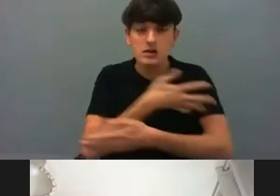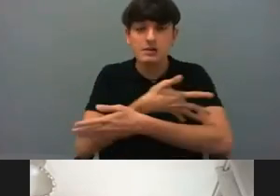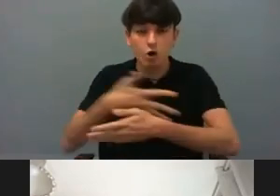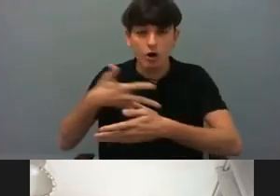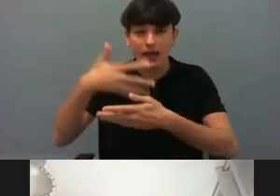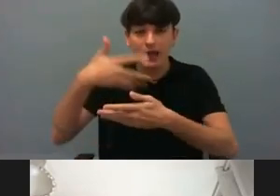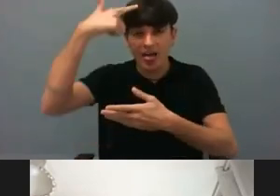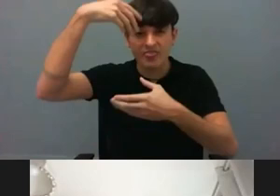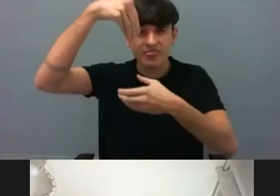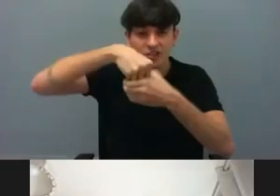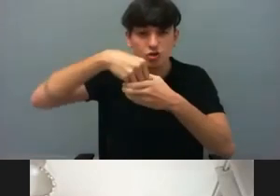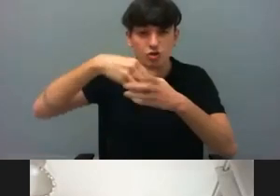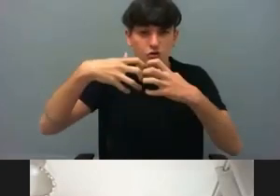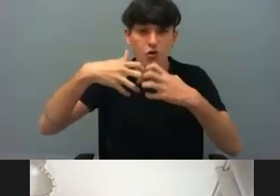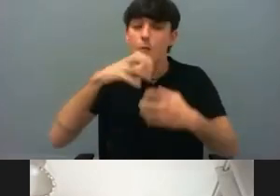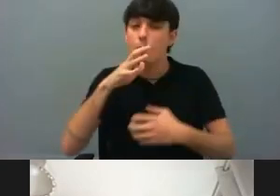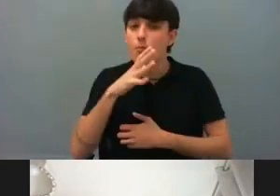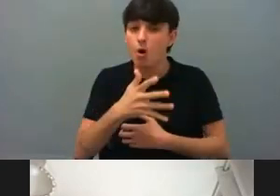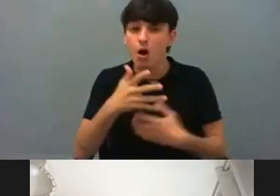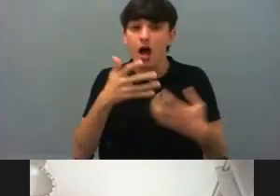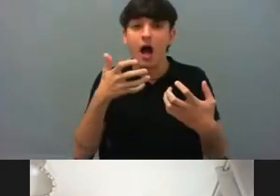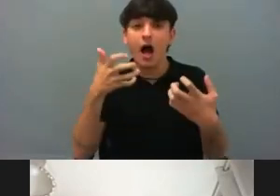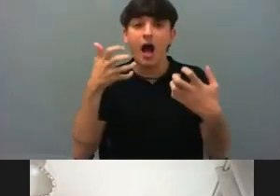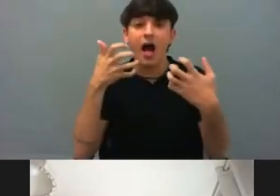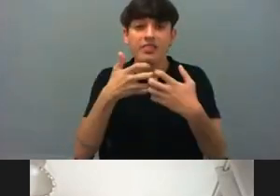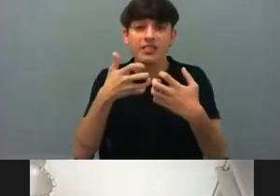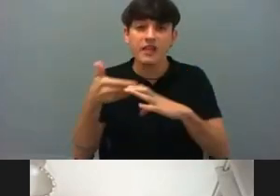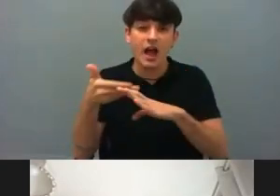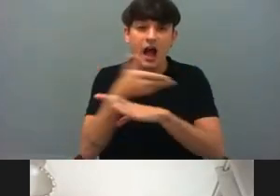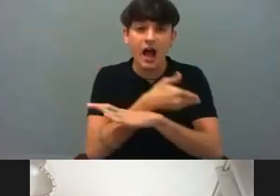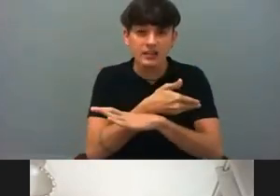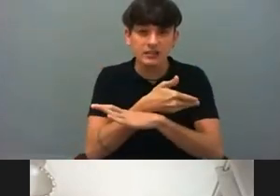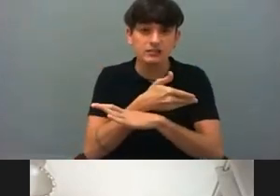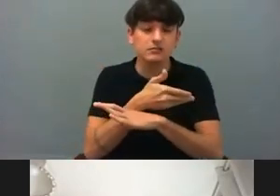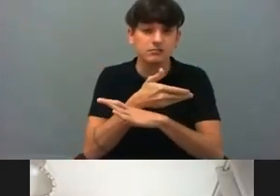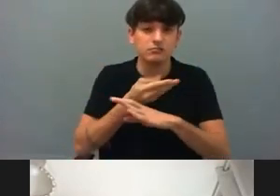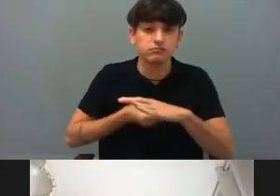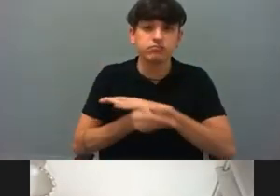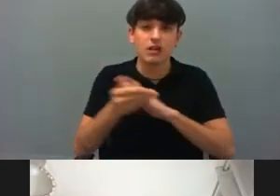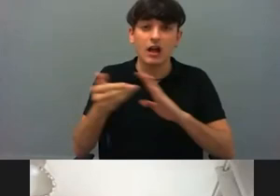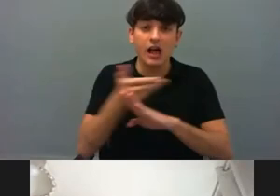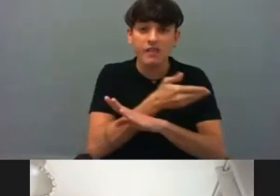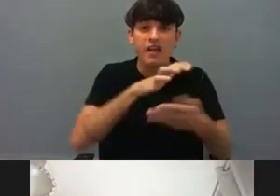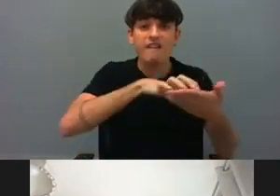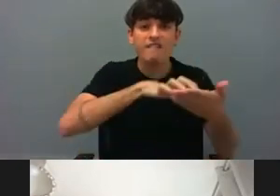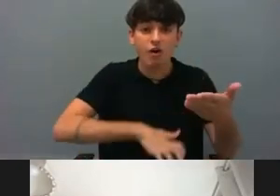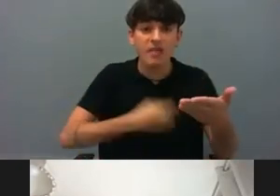intracraneal, consecuencia de un accidente perinatal que en algún informe así se nos pone. Esto hace